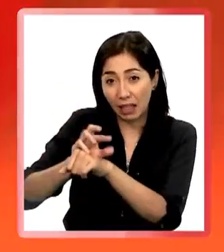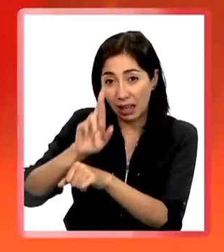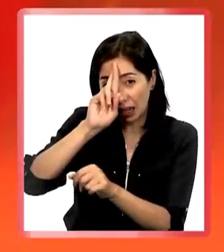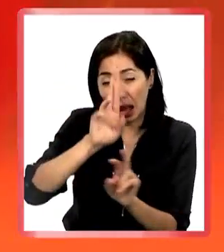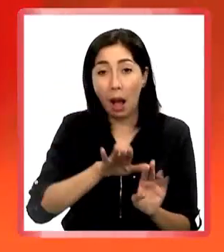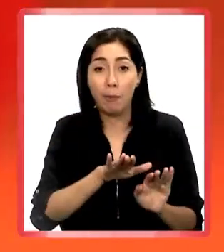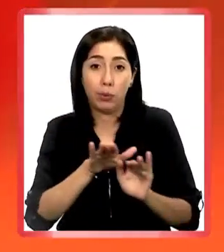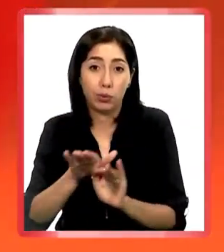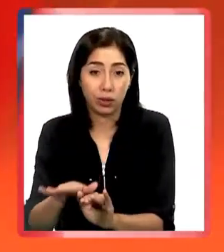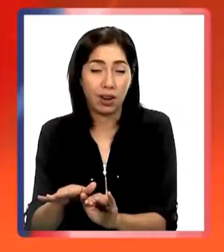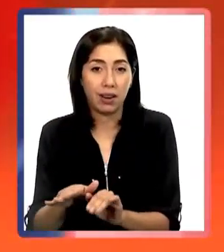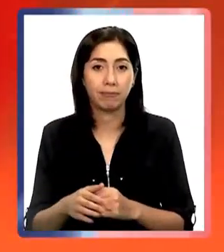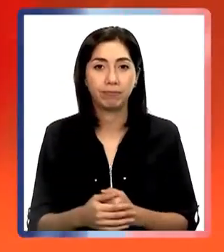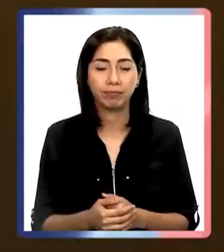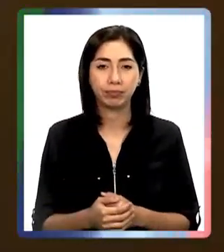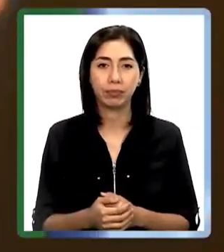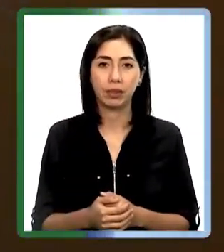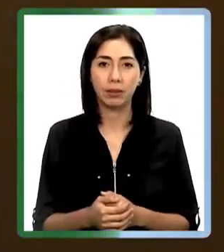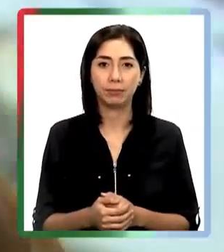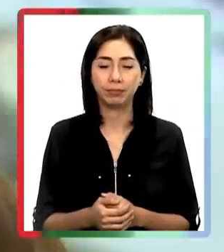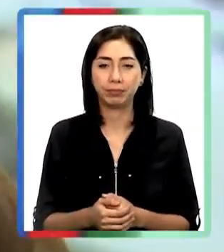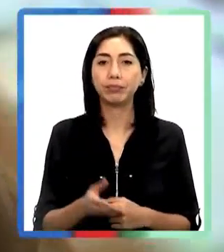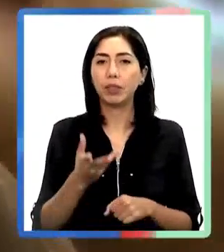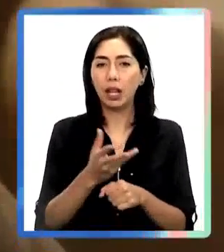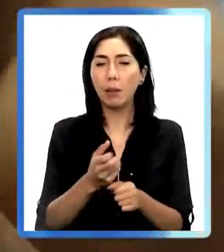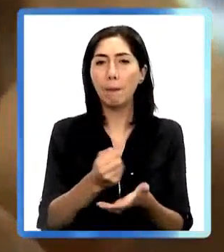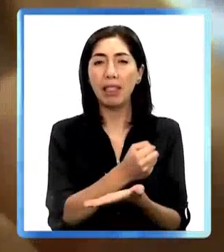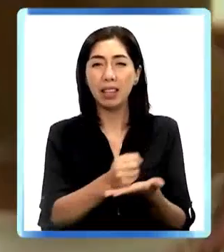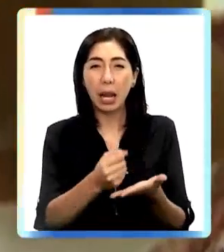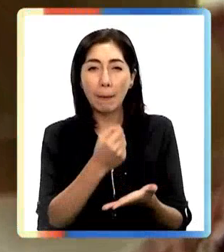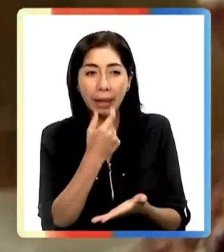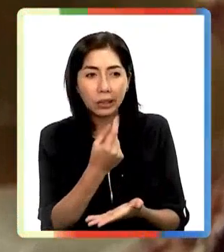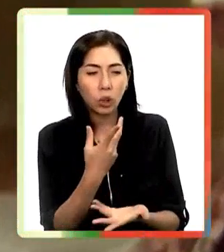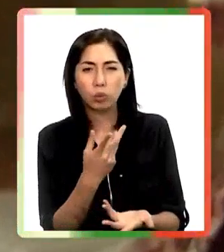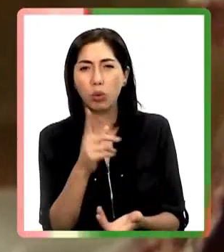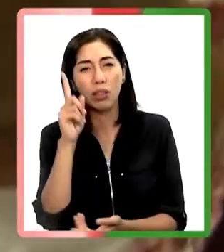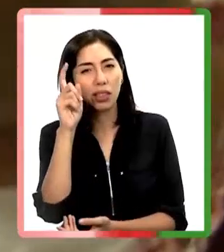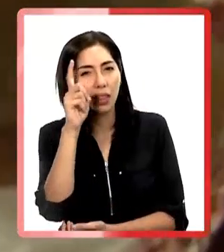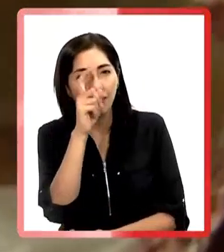raras, correlacionado con, obviamente, estas drogas huérfanas, que son de difícil